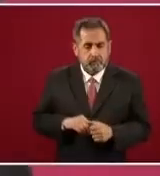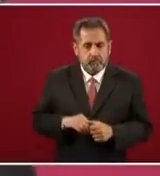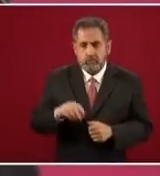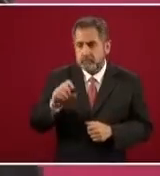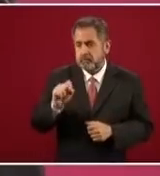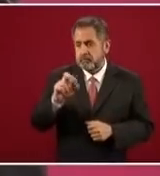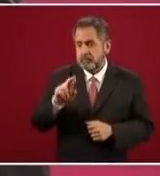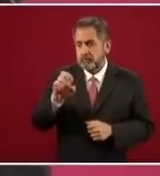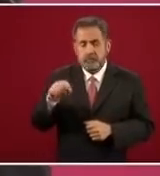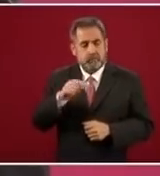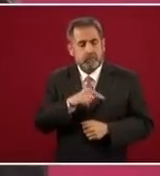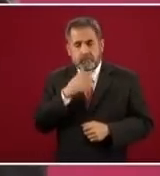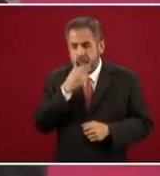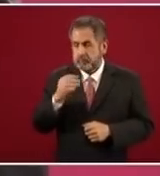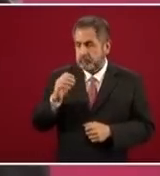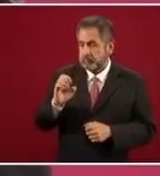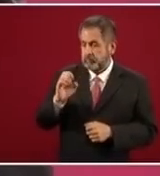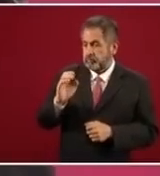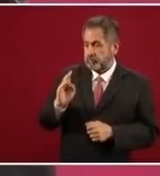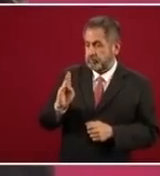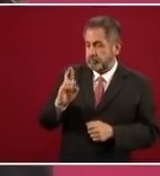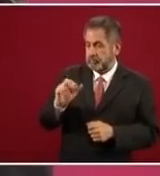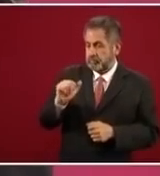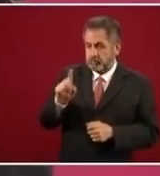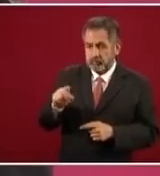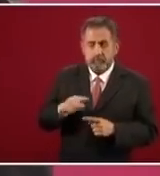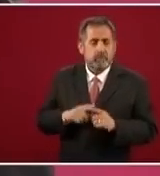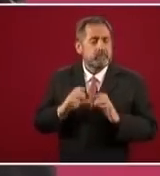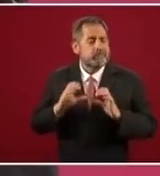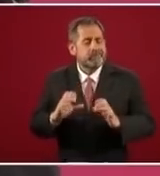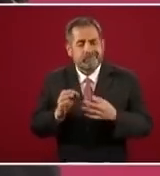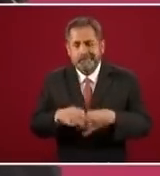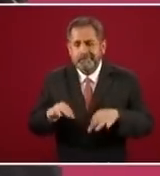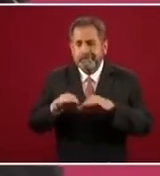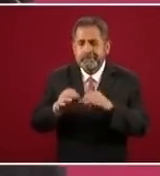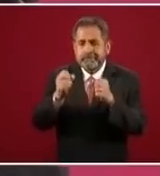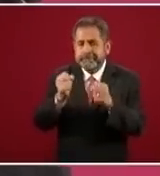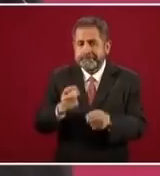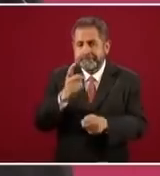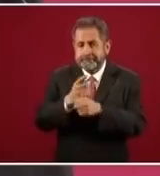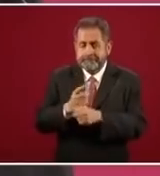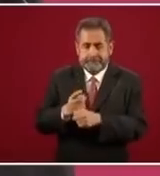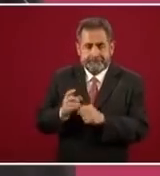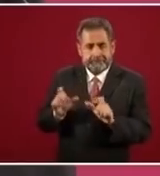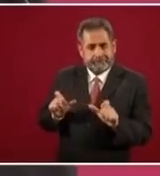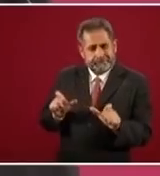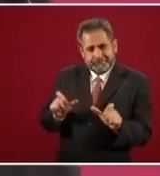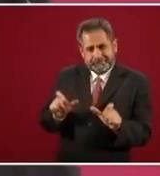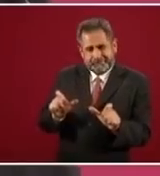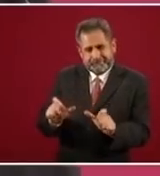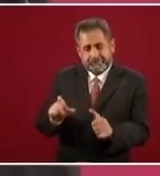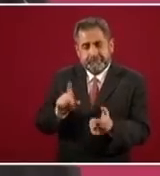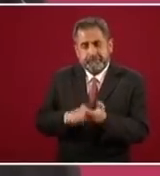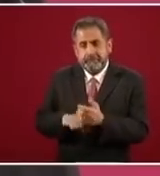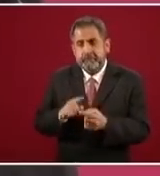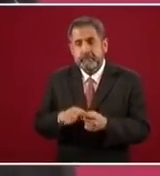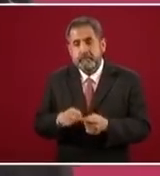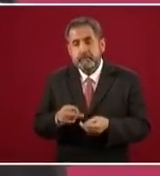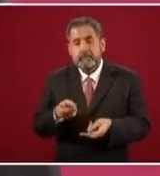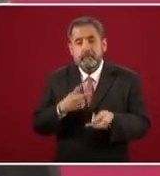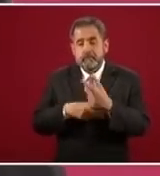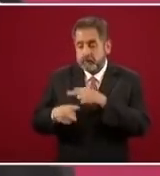Relaciones Exteriores, Marcelo Ebrard, cuiden bien la seguridad hasta de los